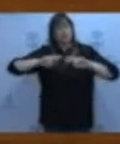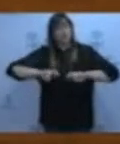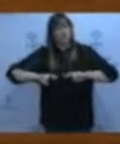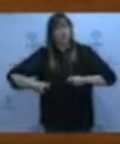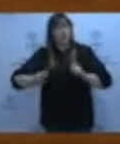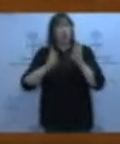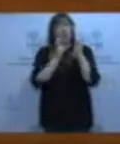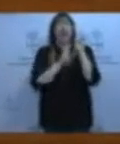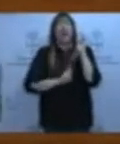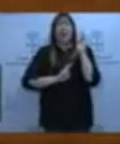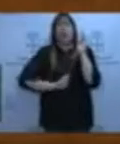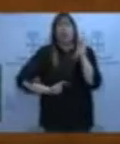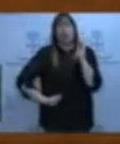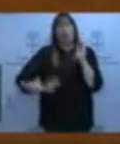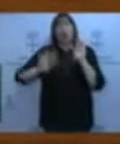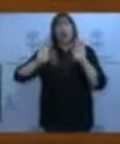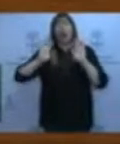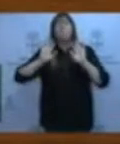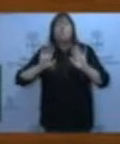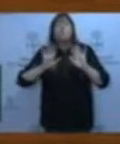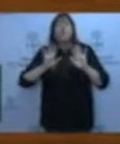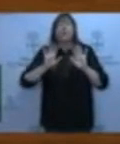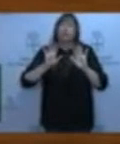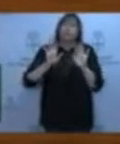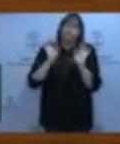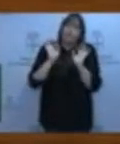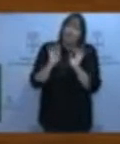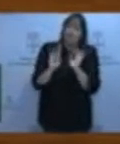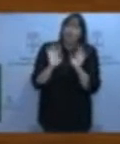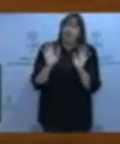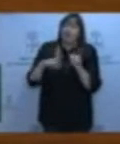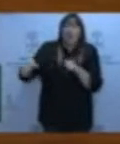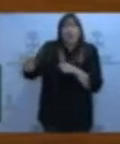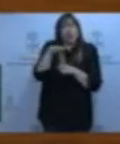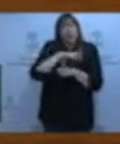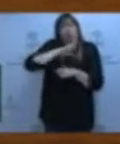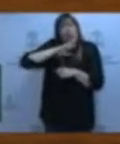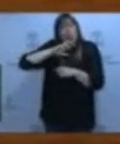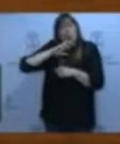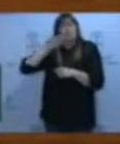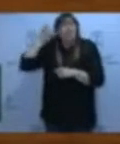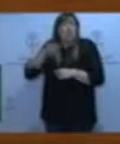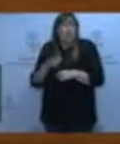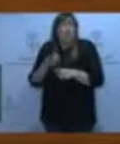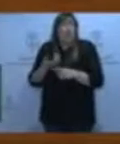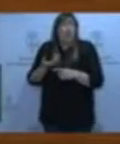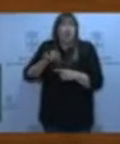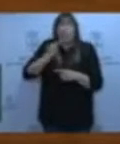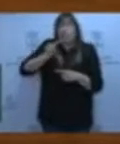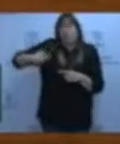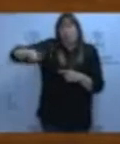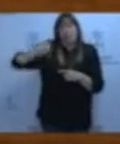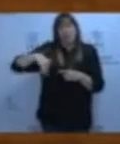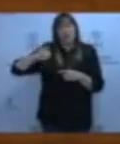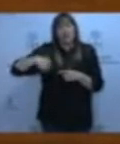pero lo vamos a hacer con un pero. El Monsacro es un entorno privilegiado, como ya se ha comentado por parte de otros grupos parlamentarios. Es uno de los